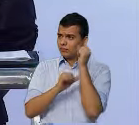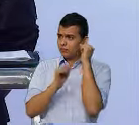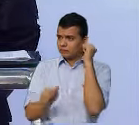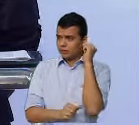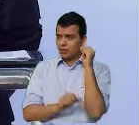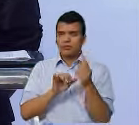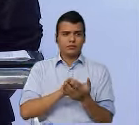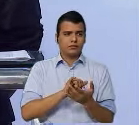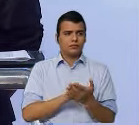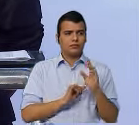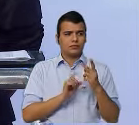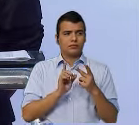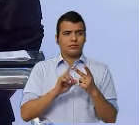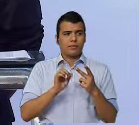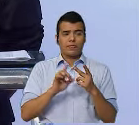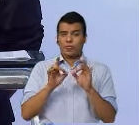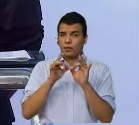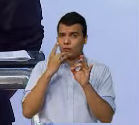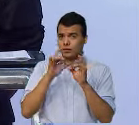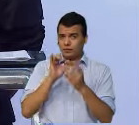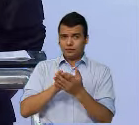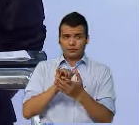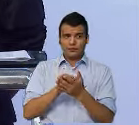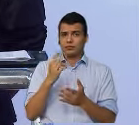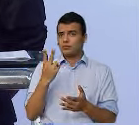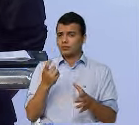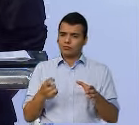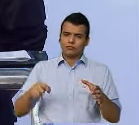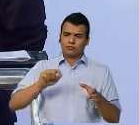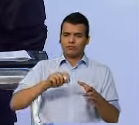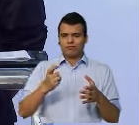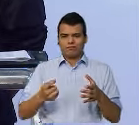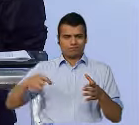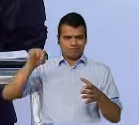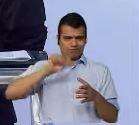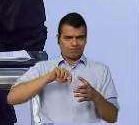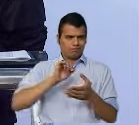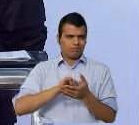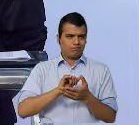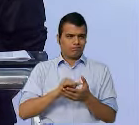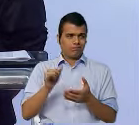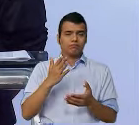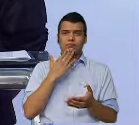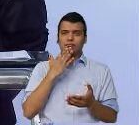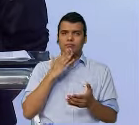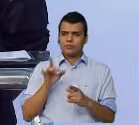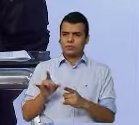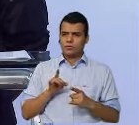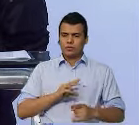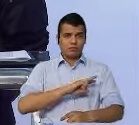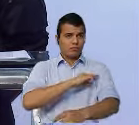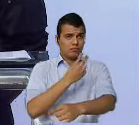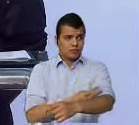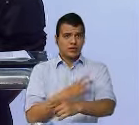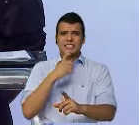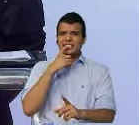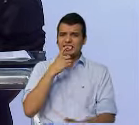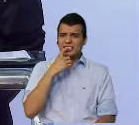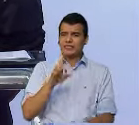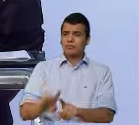Le ponemos uva pasa. Uvas pasas. Dos cucharaditas de uva pasa para que les dé minerales, vitaminas.